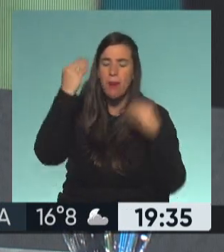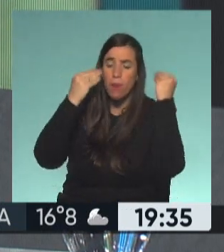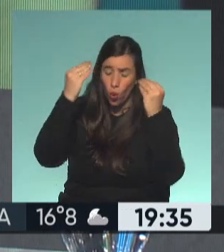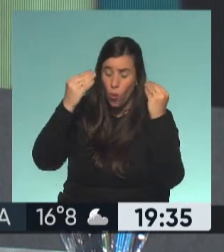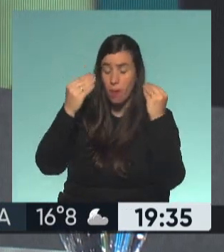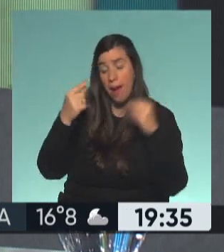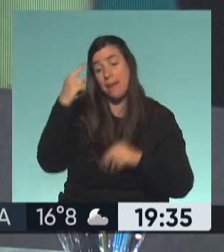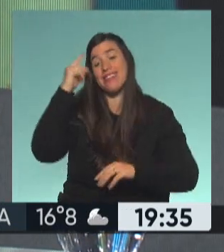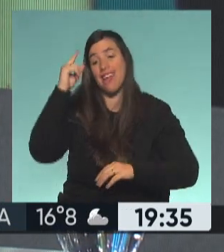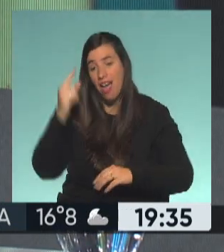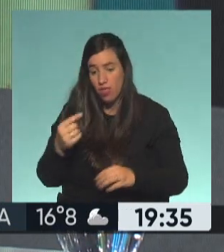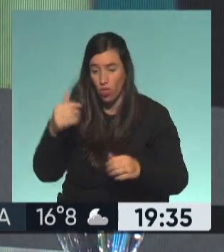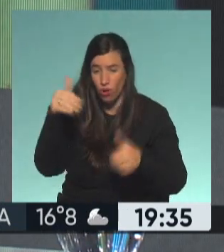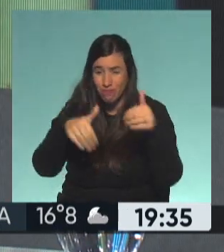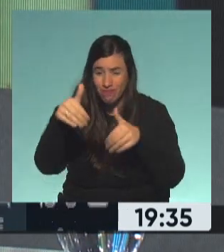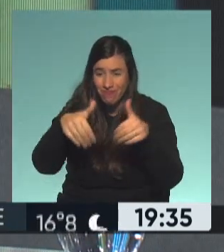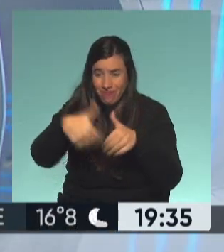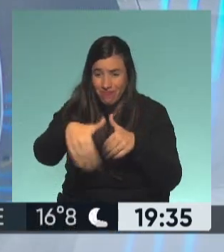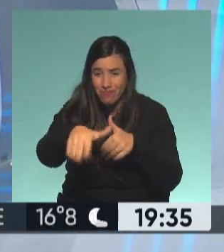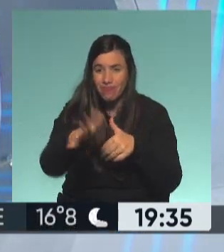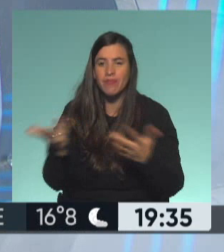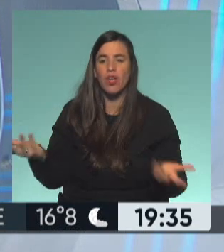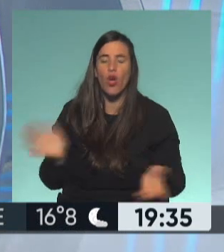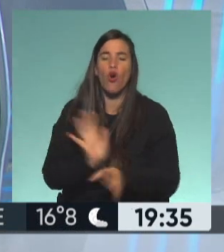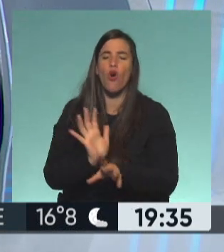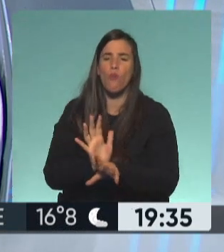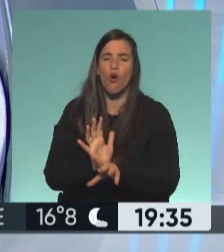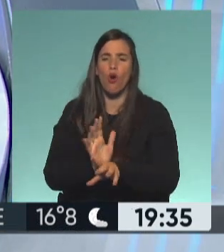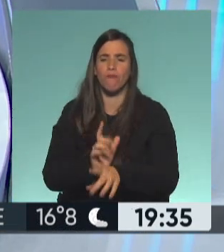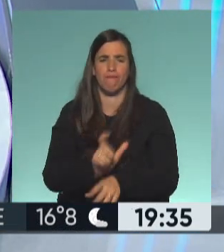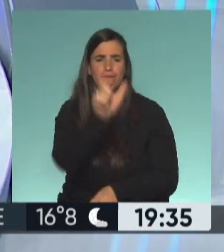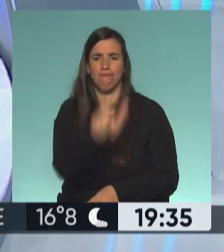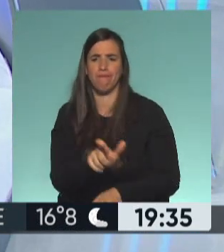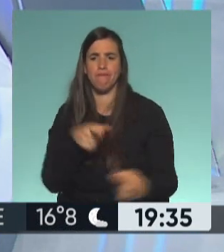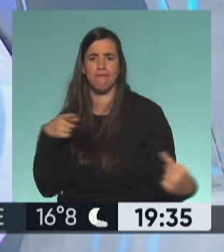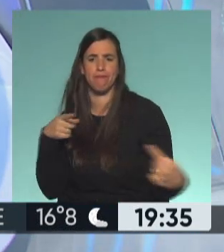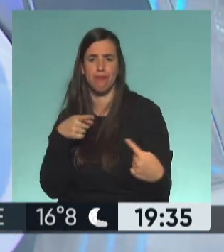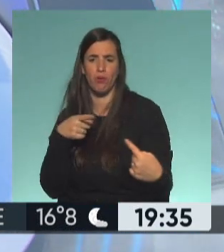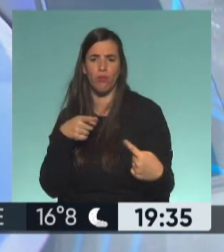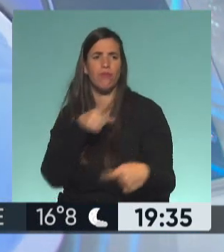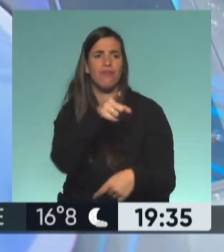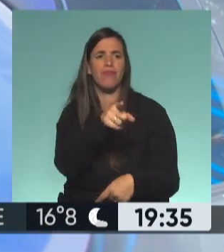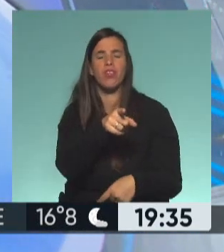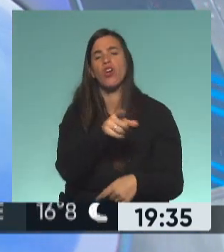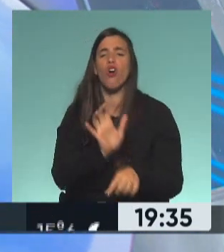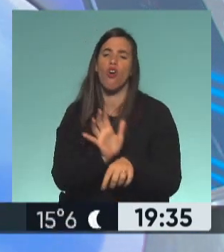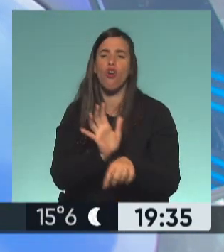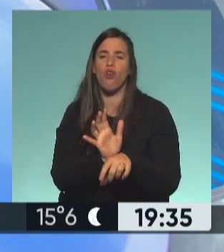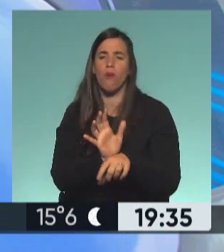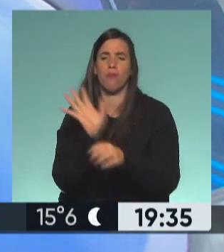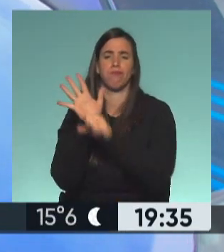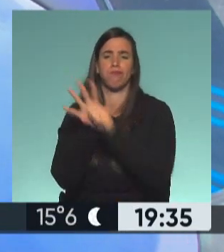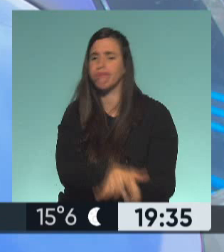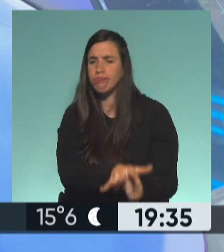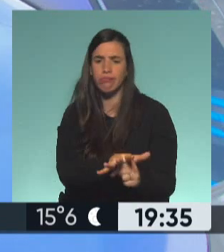que ver con el tema de las lógicas deshumanizantes, ¿no? Esto de tratar al rival sacándolo de su condición humana y a partir de eso